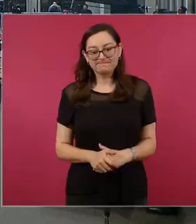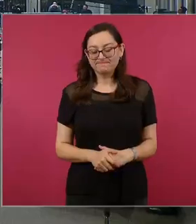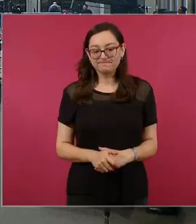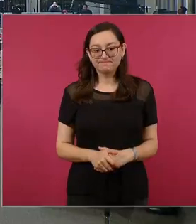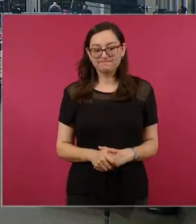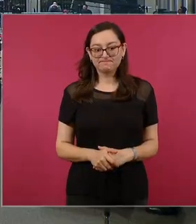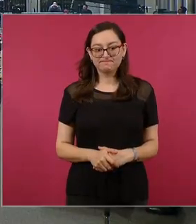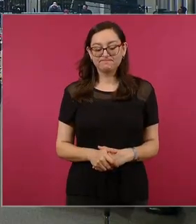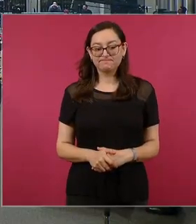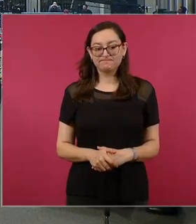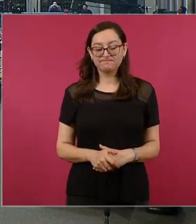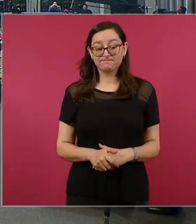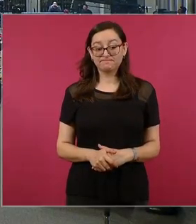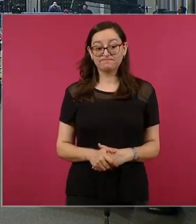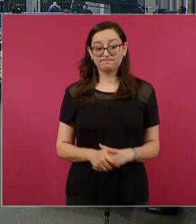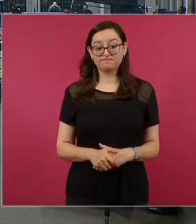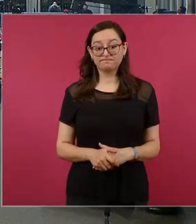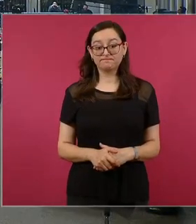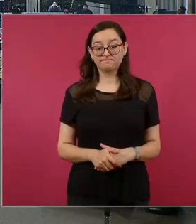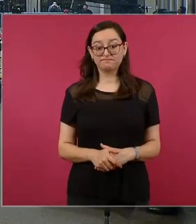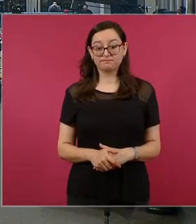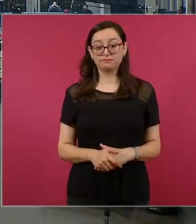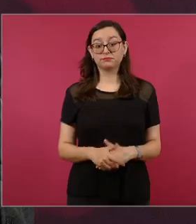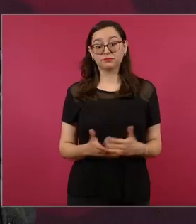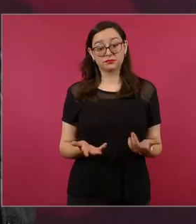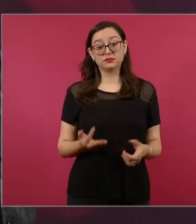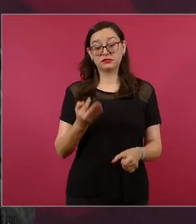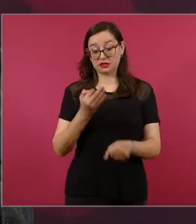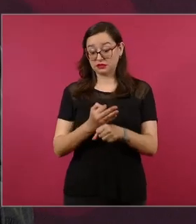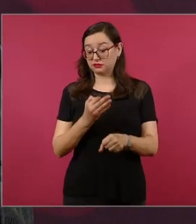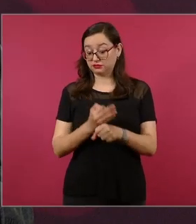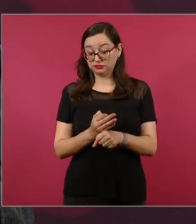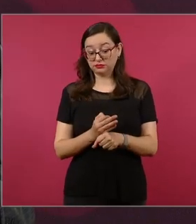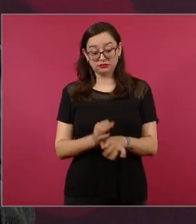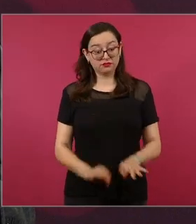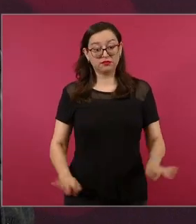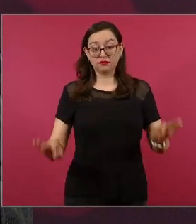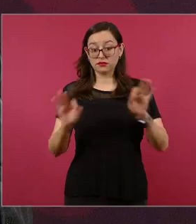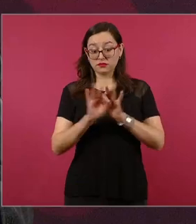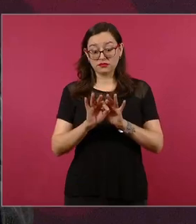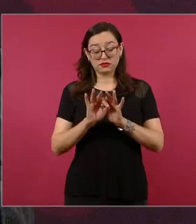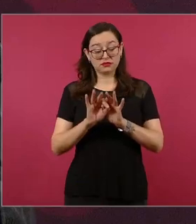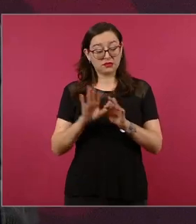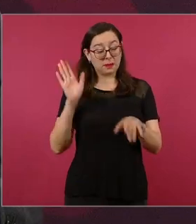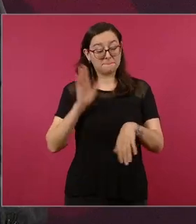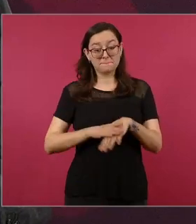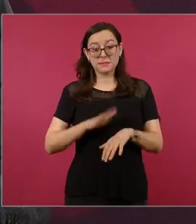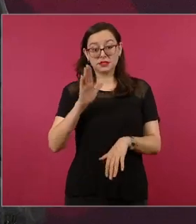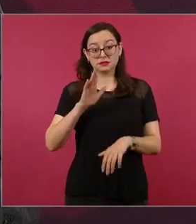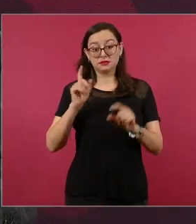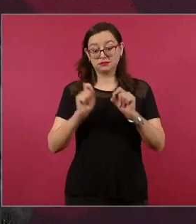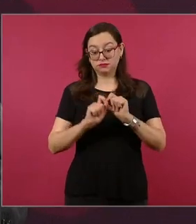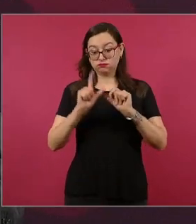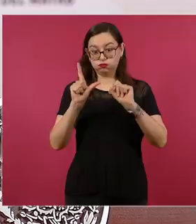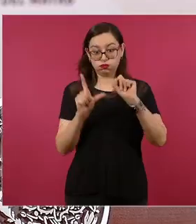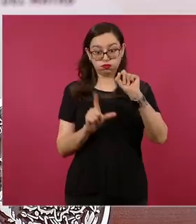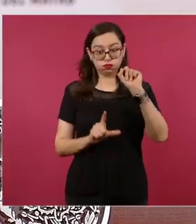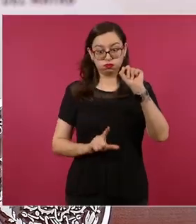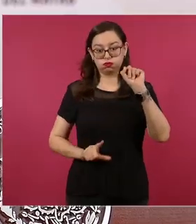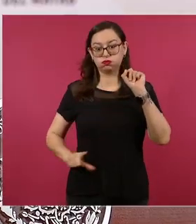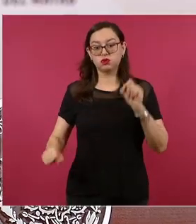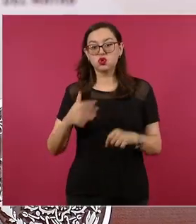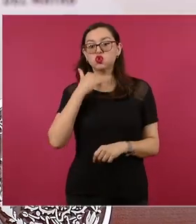ser lo prioritario, desterrar por entero